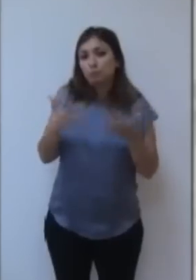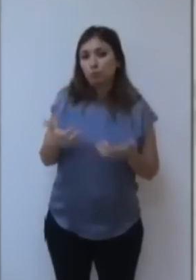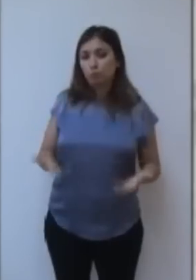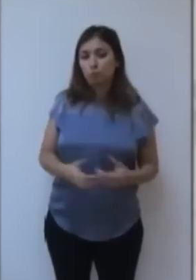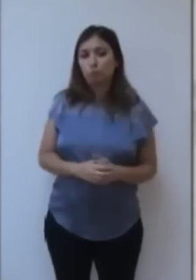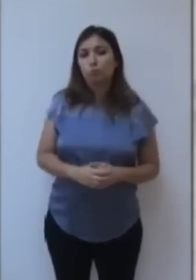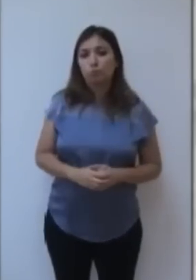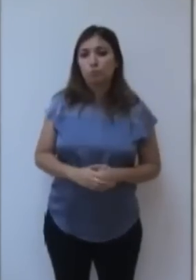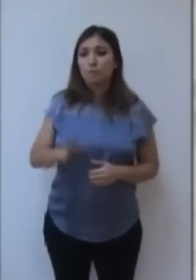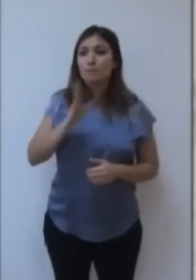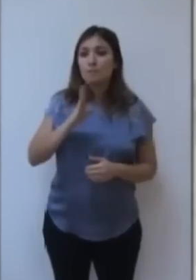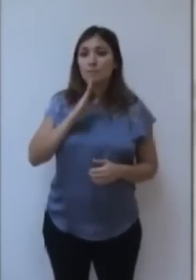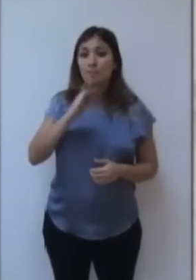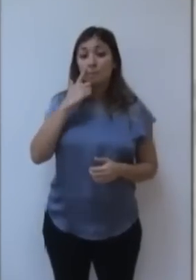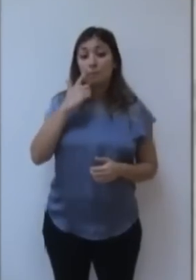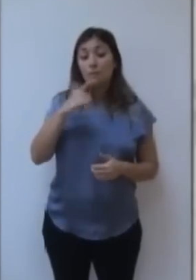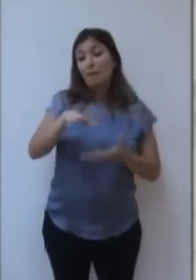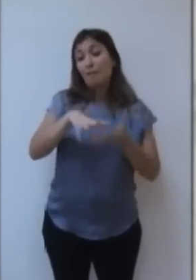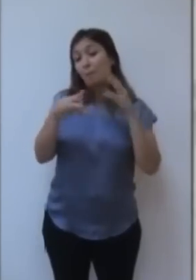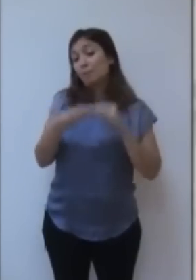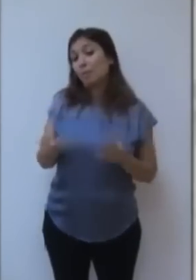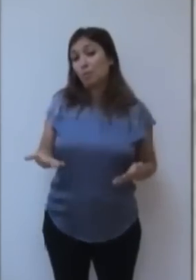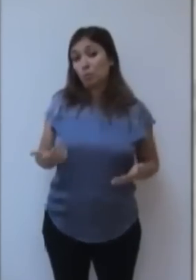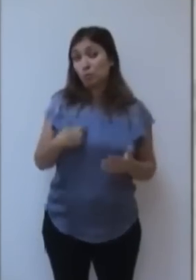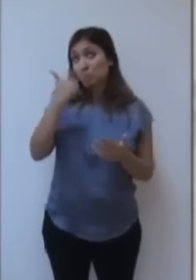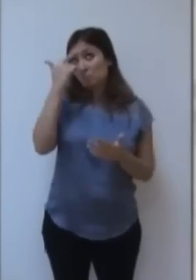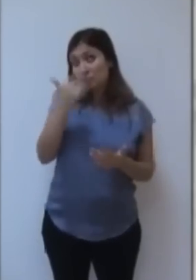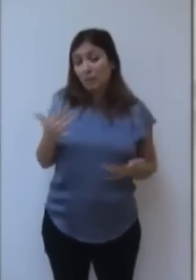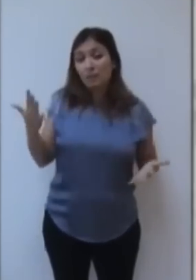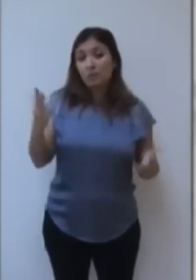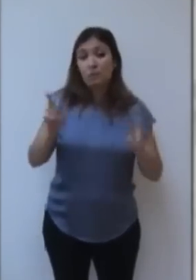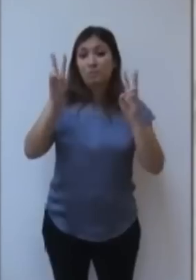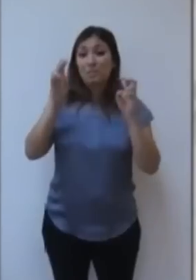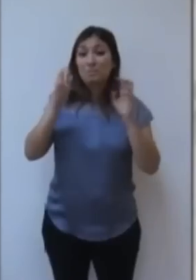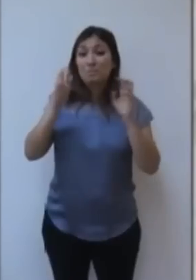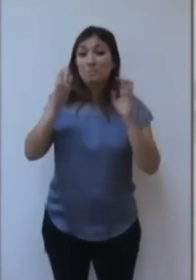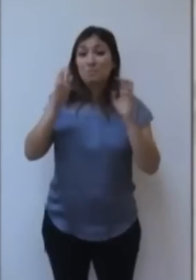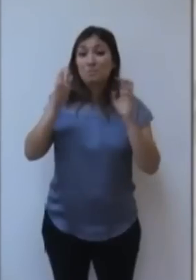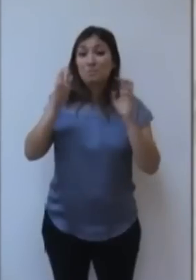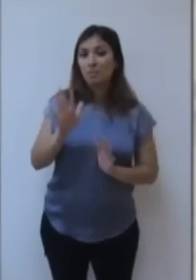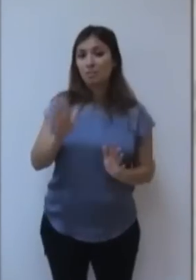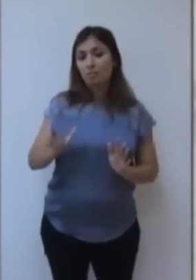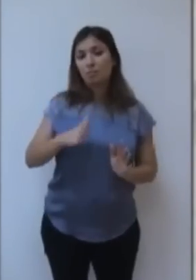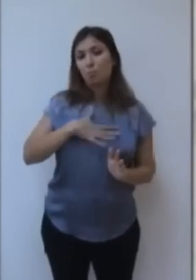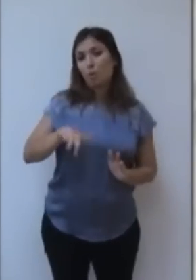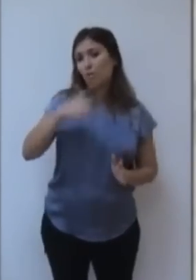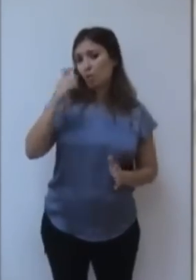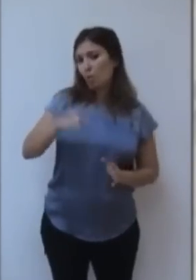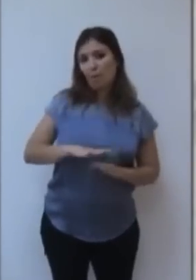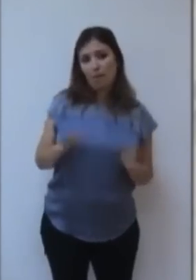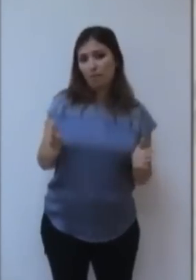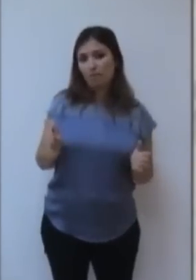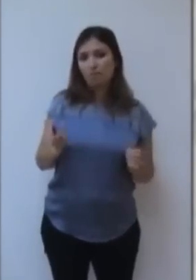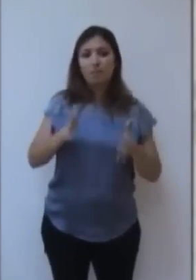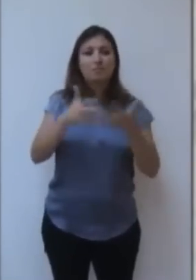dirigidos esos adaptadores, ¿no? Porque me imagino que al moverse por tema semántico, pues a lo mejor no son válidos para